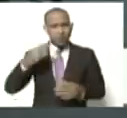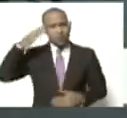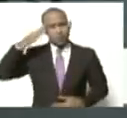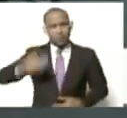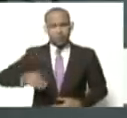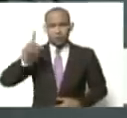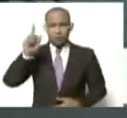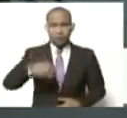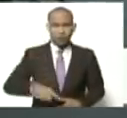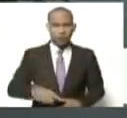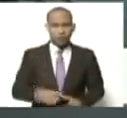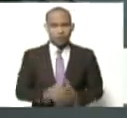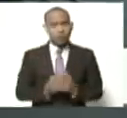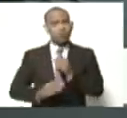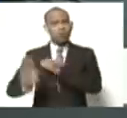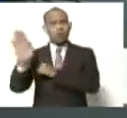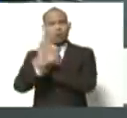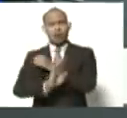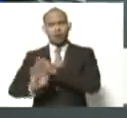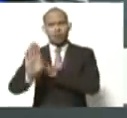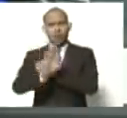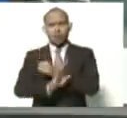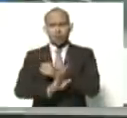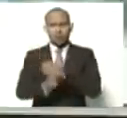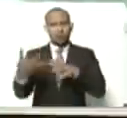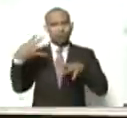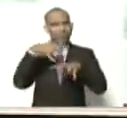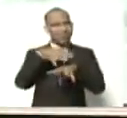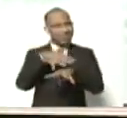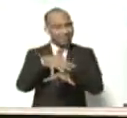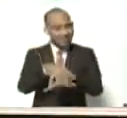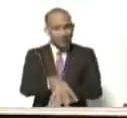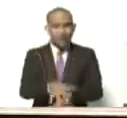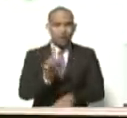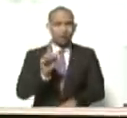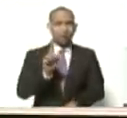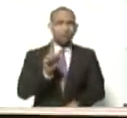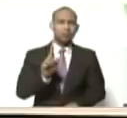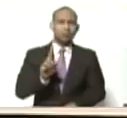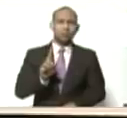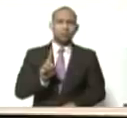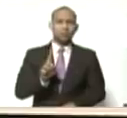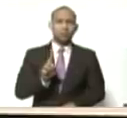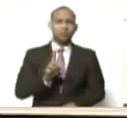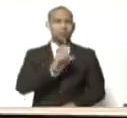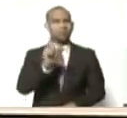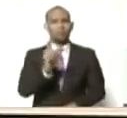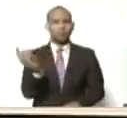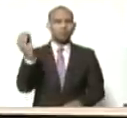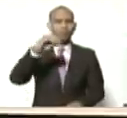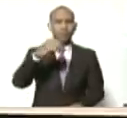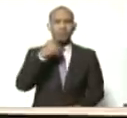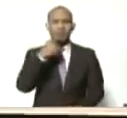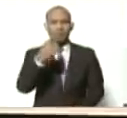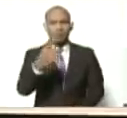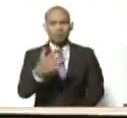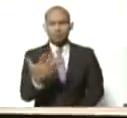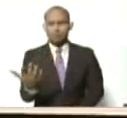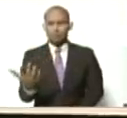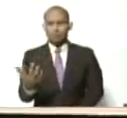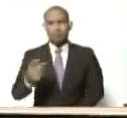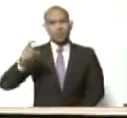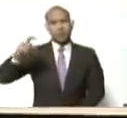contrainteligencia, para la protección integral. No está de más decir